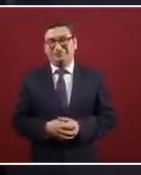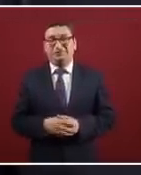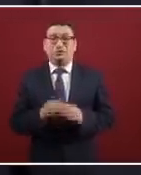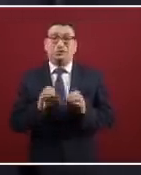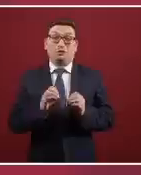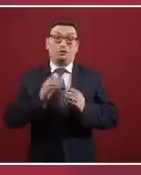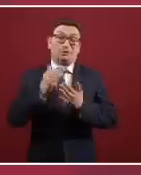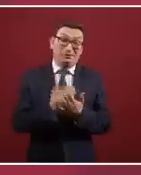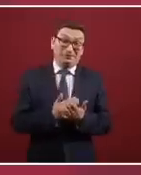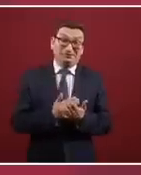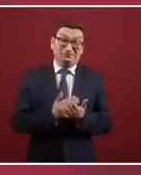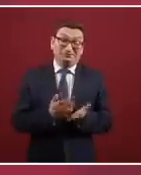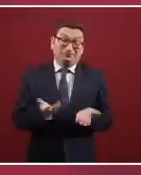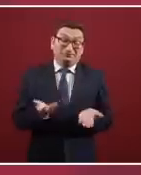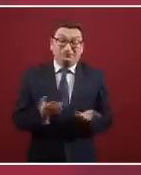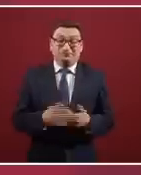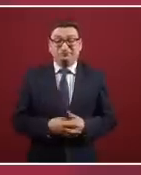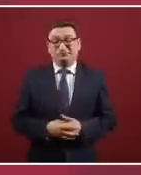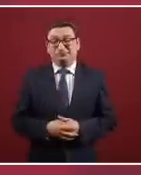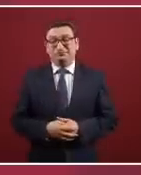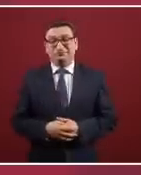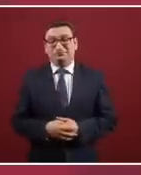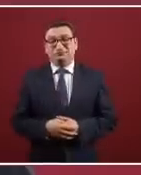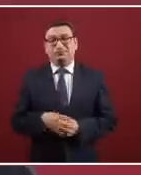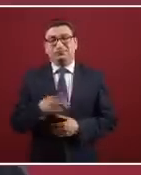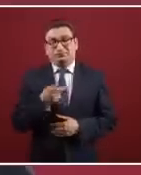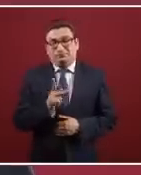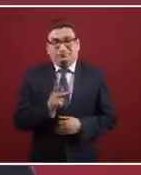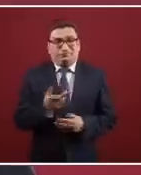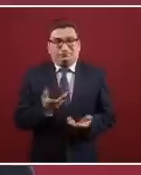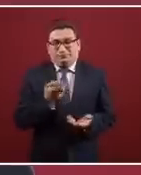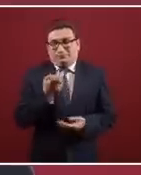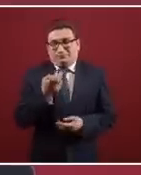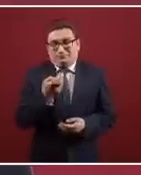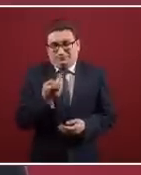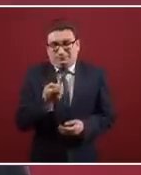es menos. Pero para eso es